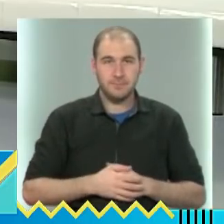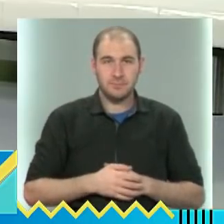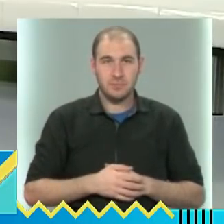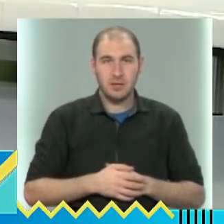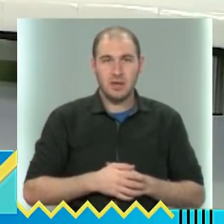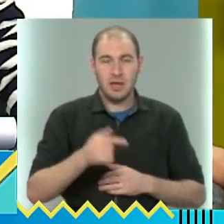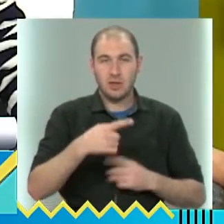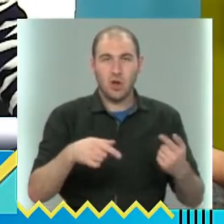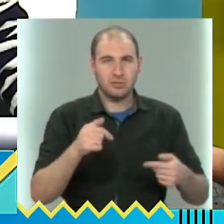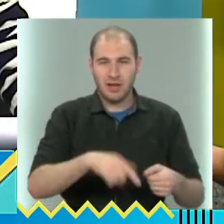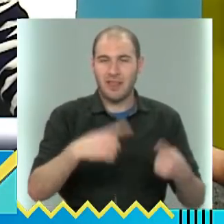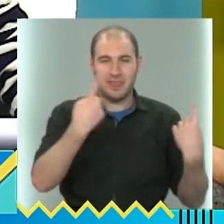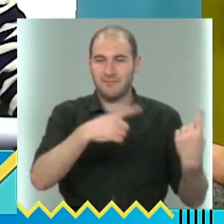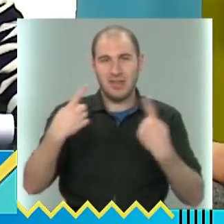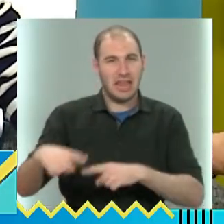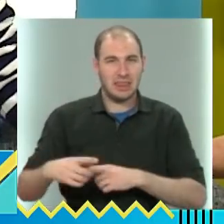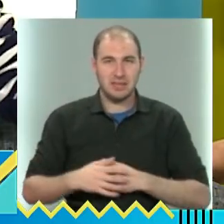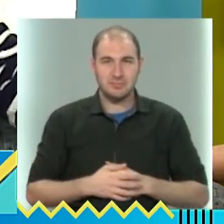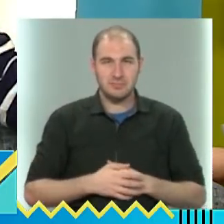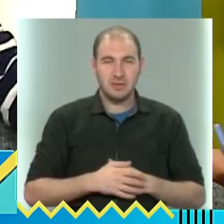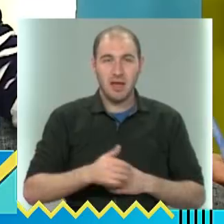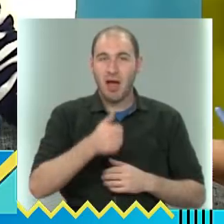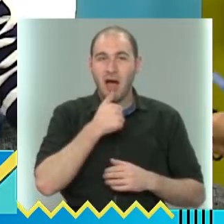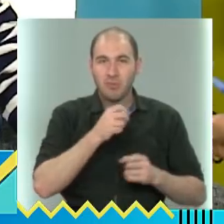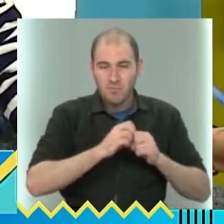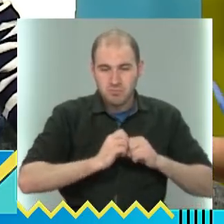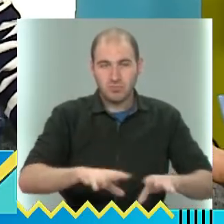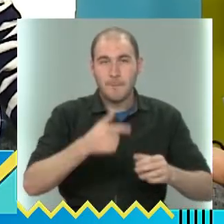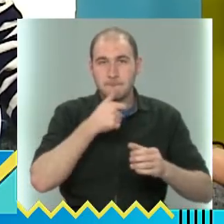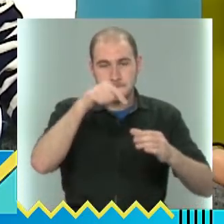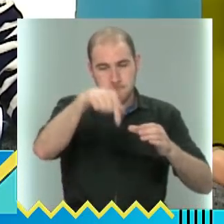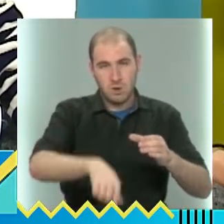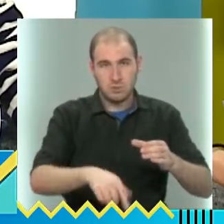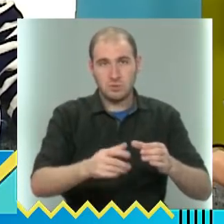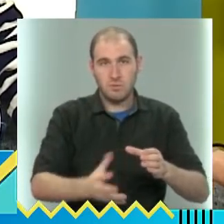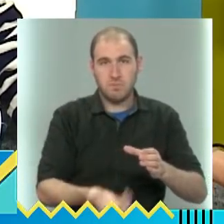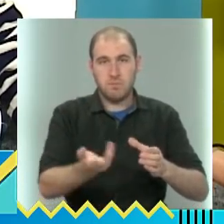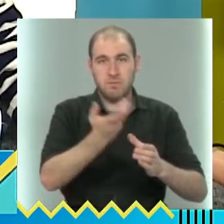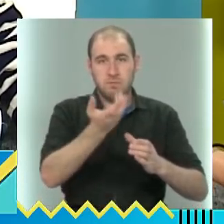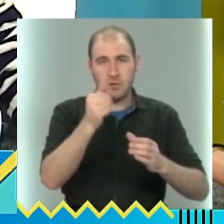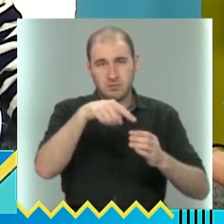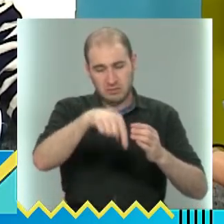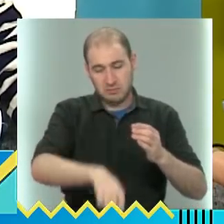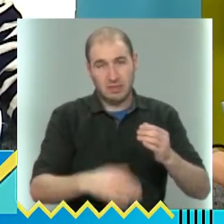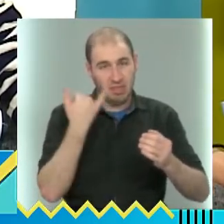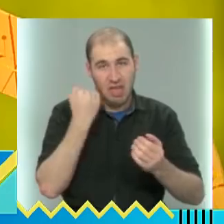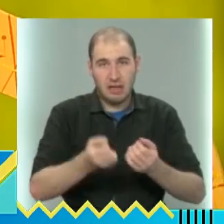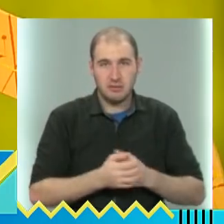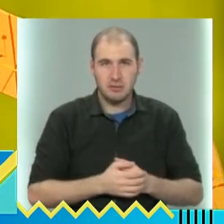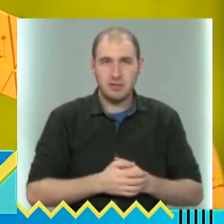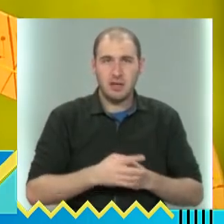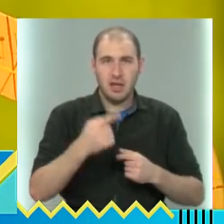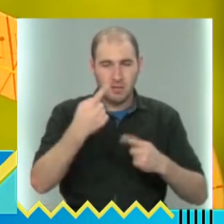se hacían las cosas de la forma que se hacen ahora. El agua se tiraba a un pozo y dejaba que se evaporase, y lo que se iba para abajo se iba para abajo. Se